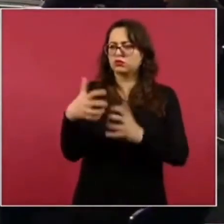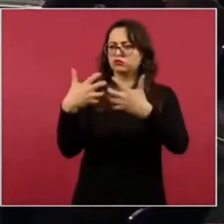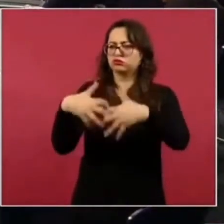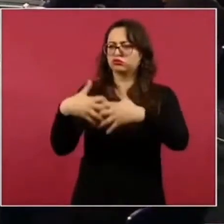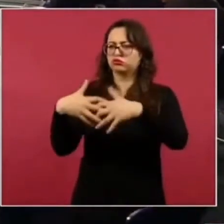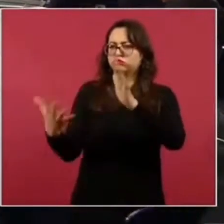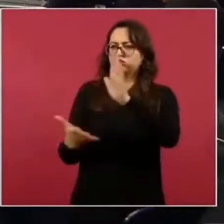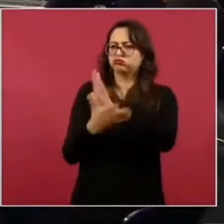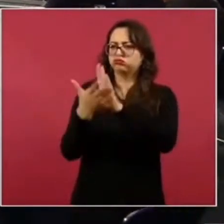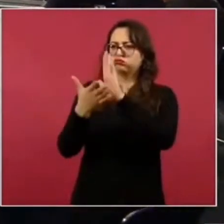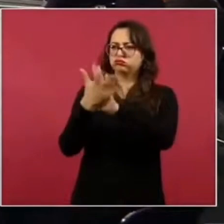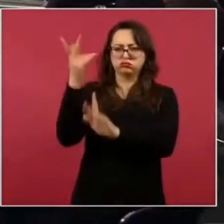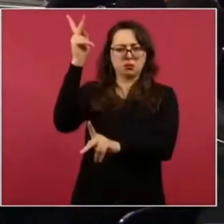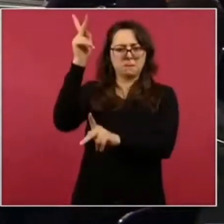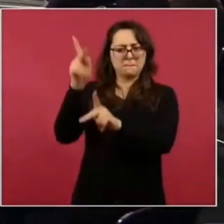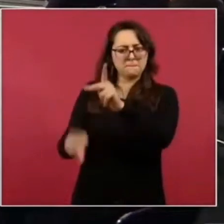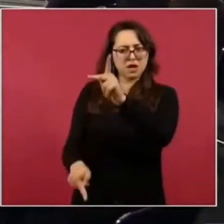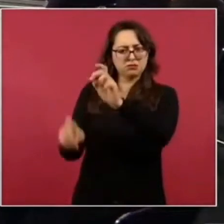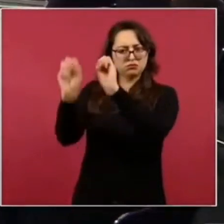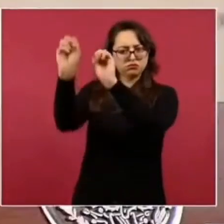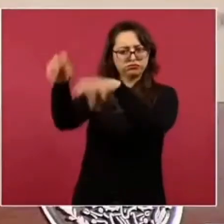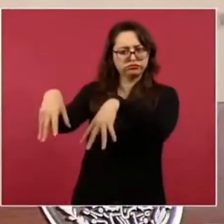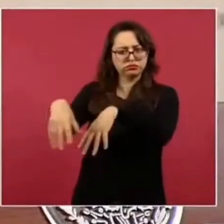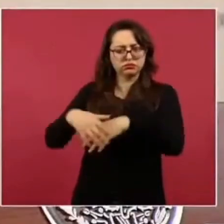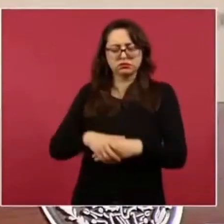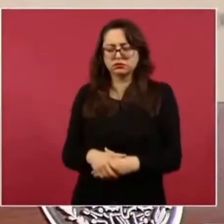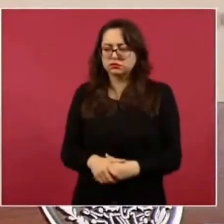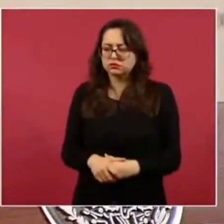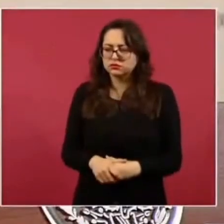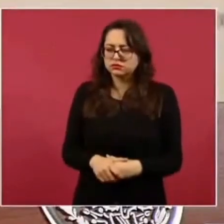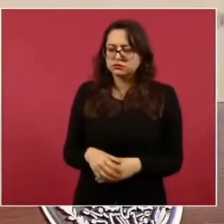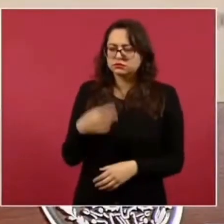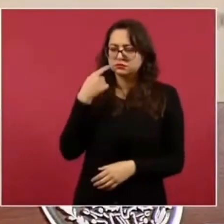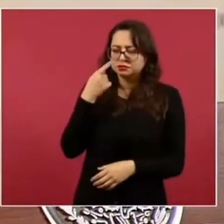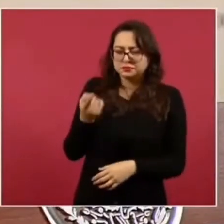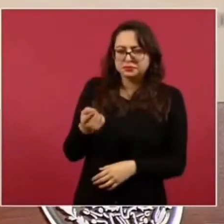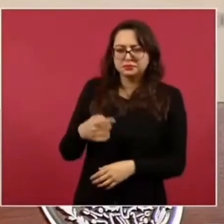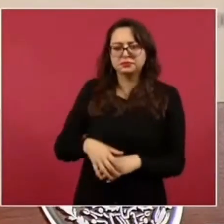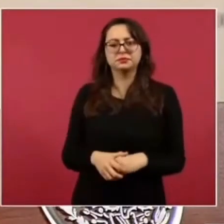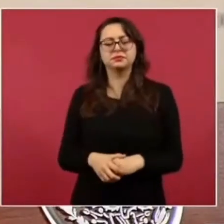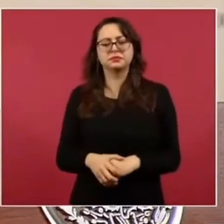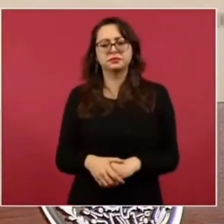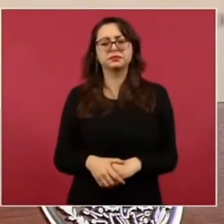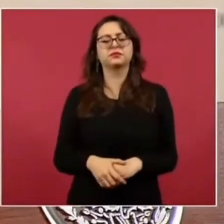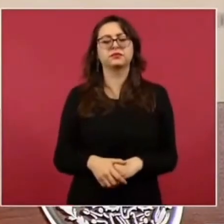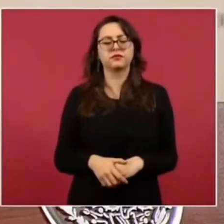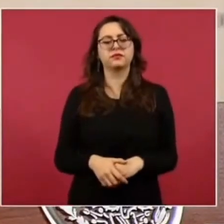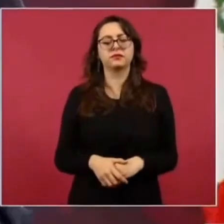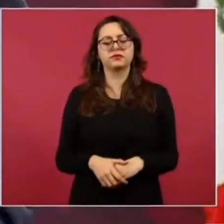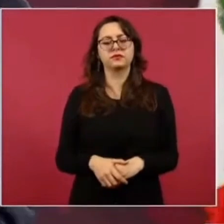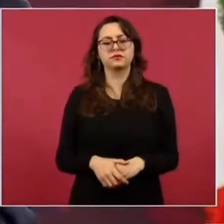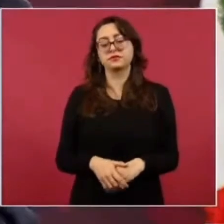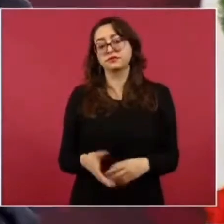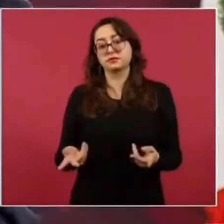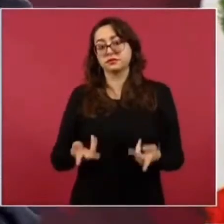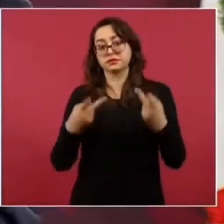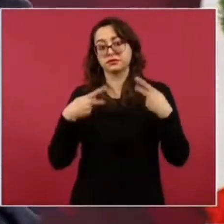coquizadora. La gente de Hidalgo y